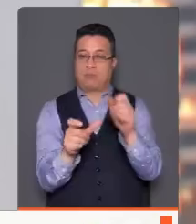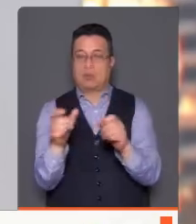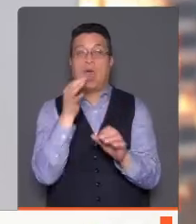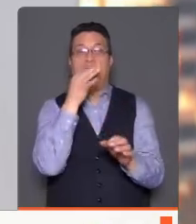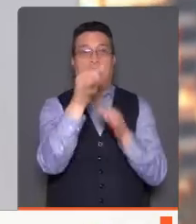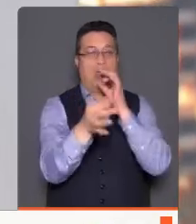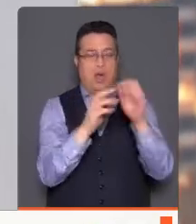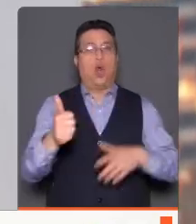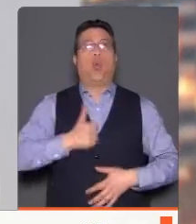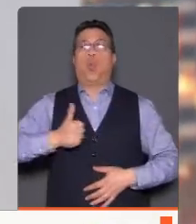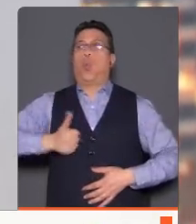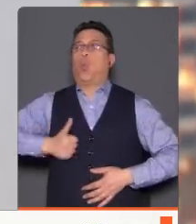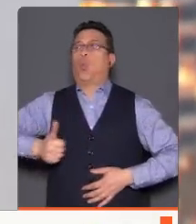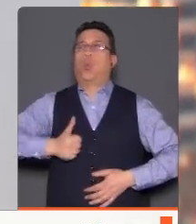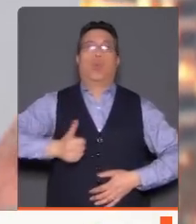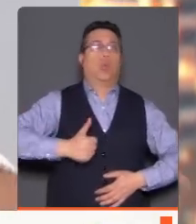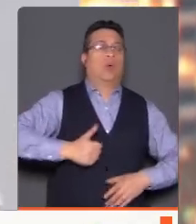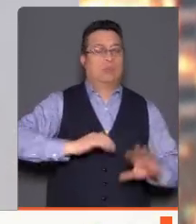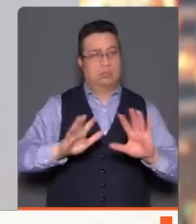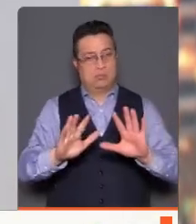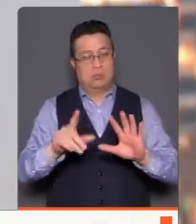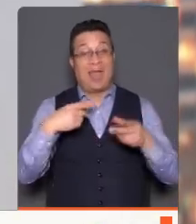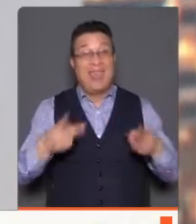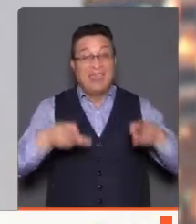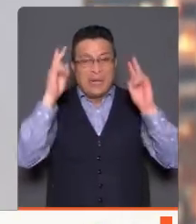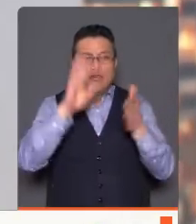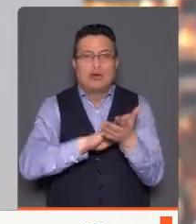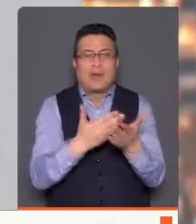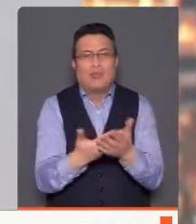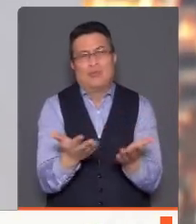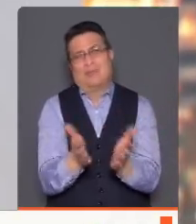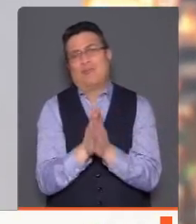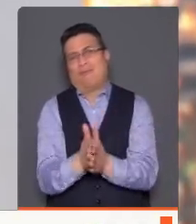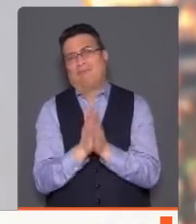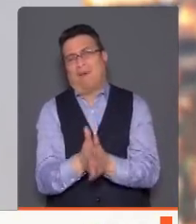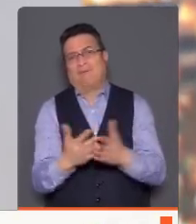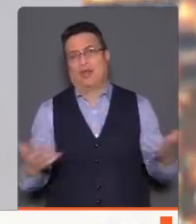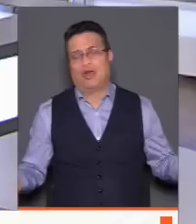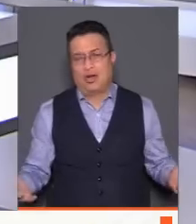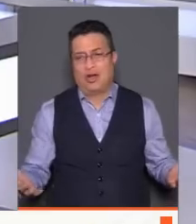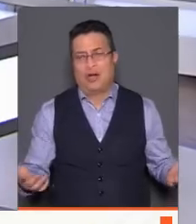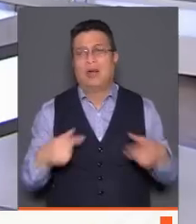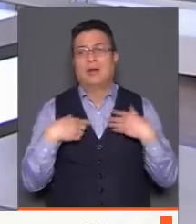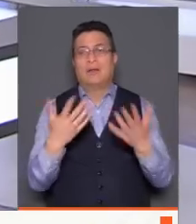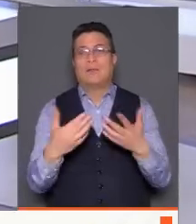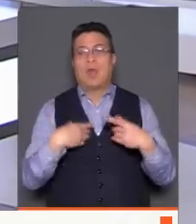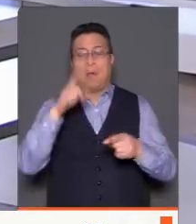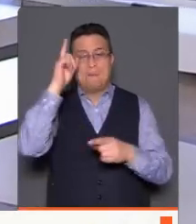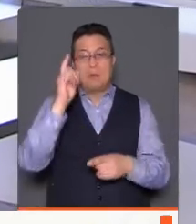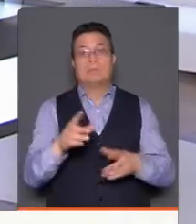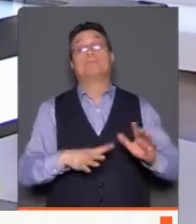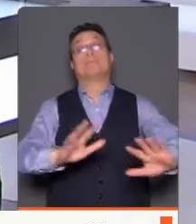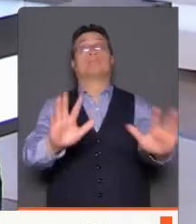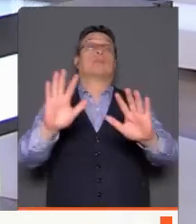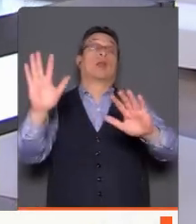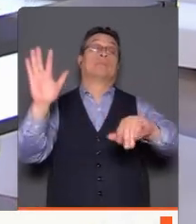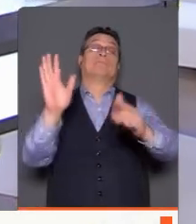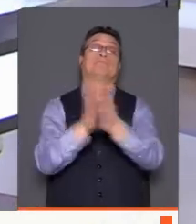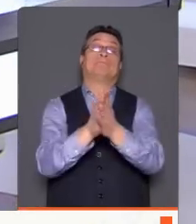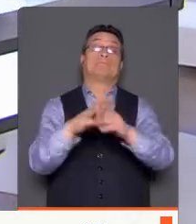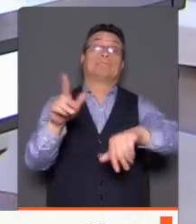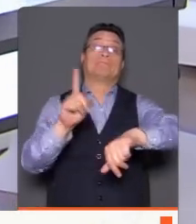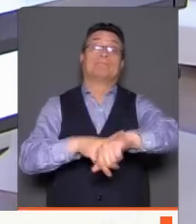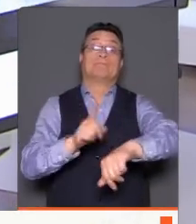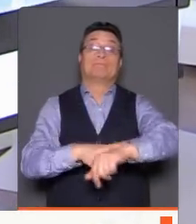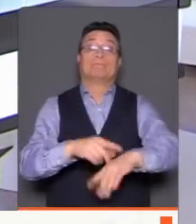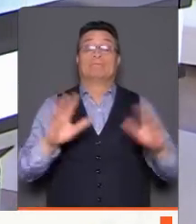a cumplir, ¿no es cierto? Incluso en el derecho a la salud, por favor, lo que se hace es mejor traspasar a la gente. Capturarle su 7% de ira,